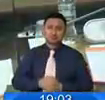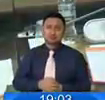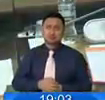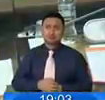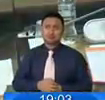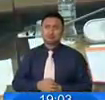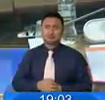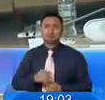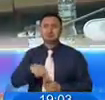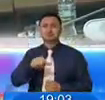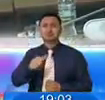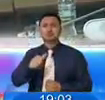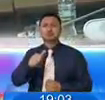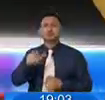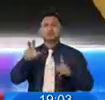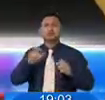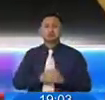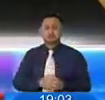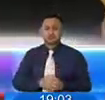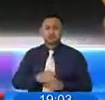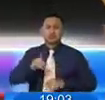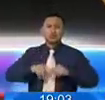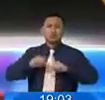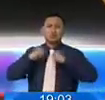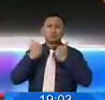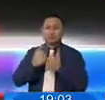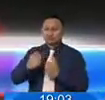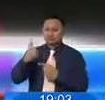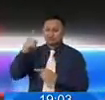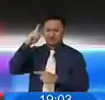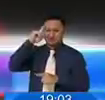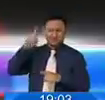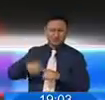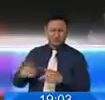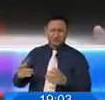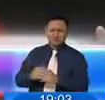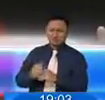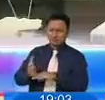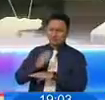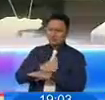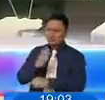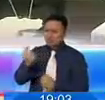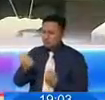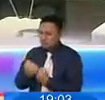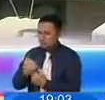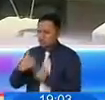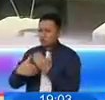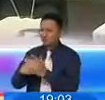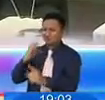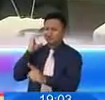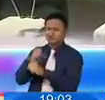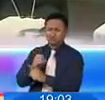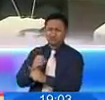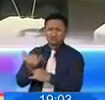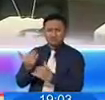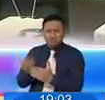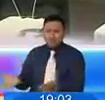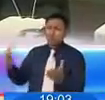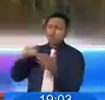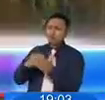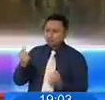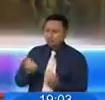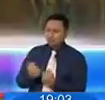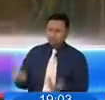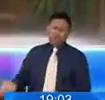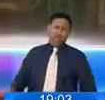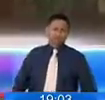allá. Hablaban de la incoherencia de algunos oficialistas que en un momento apoyaron al Consejo, luego lo criticaron y nuevamente lo apoyan.